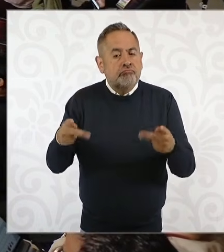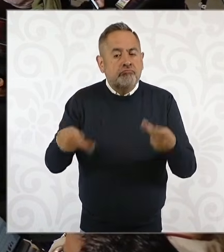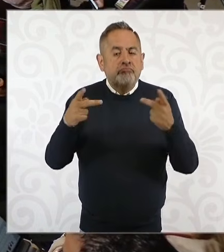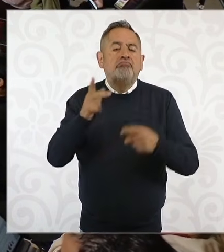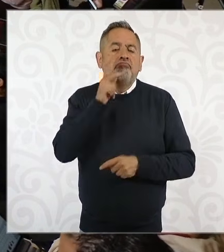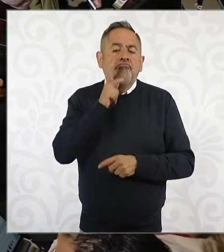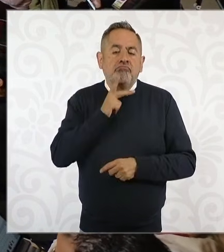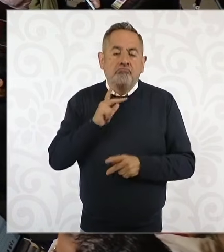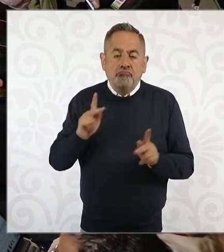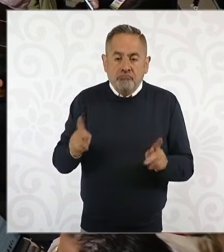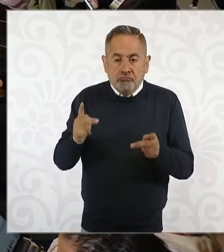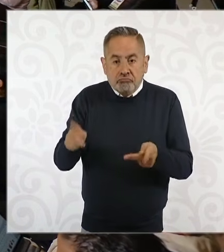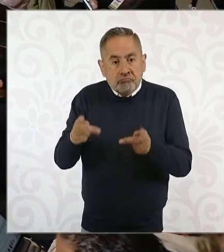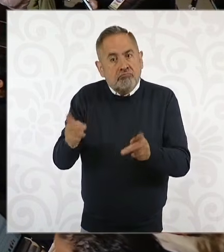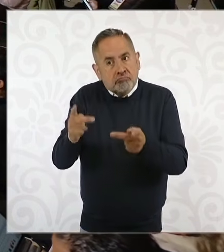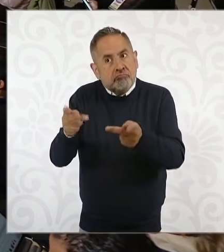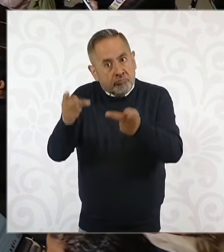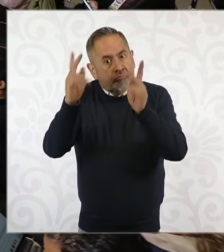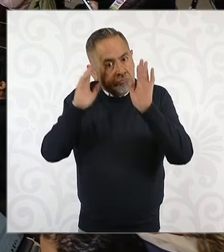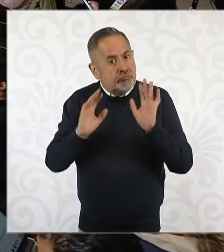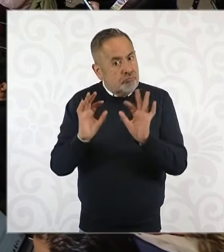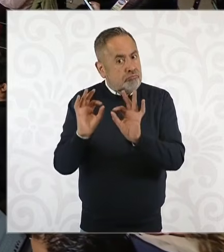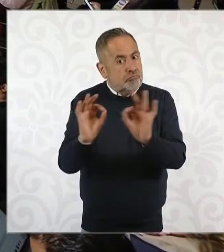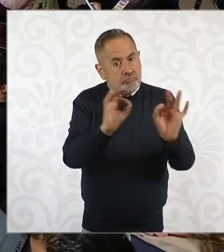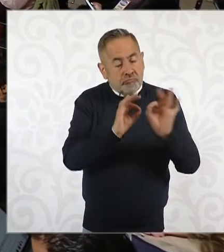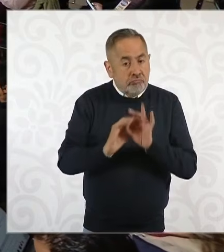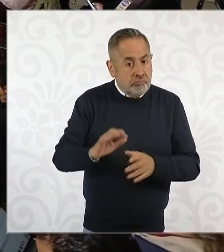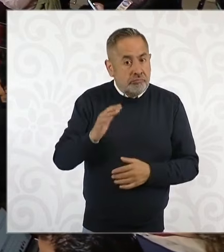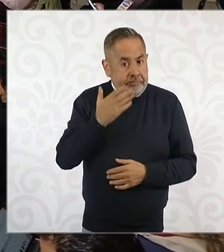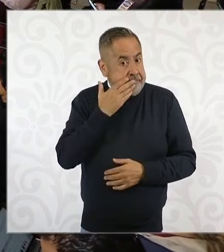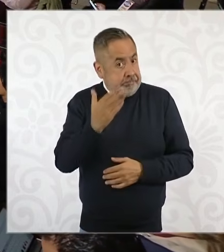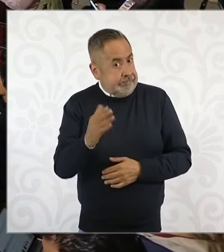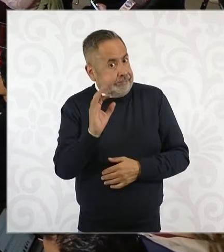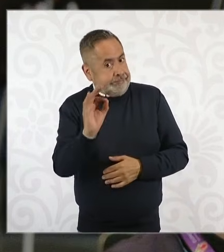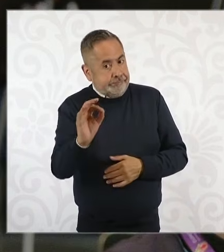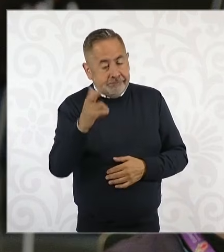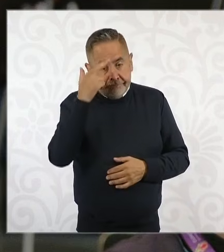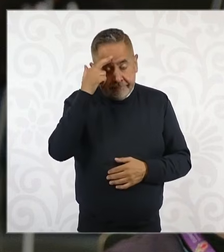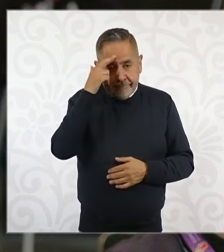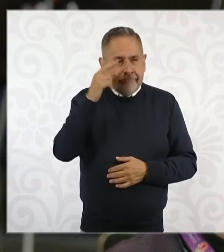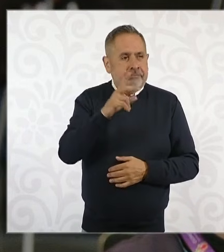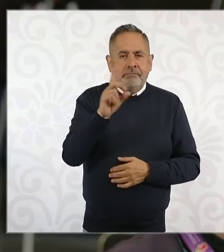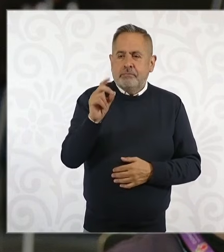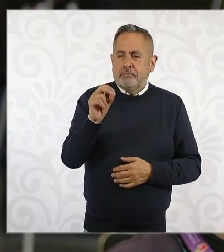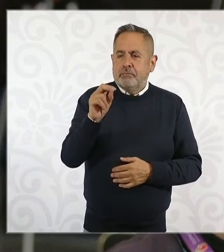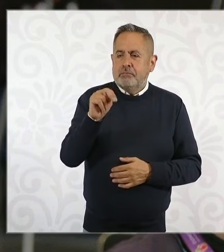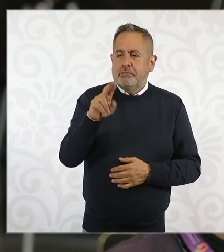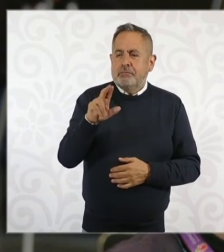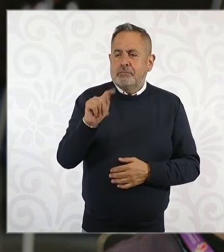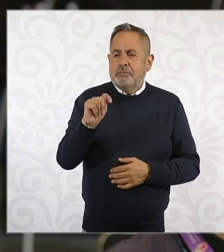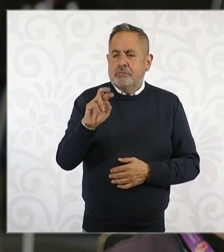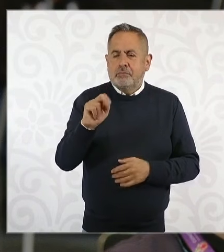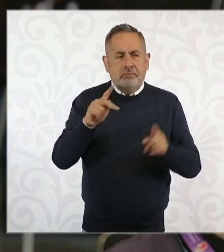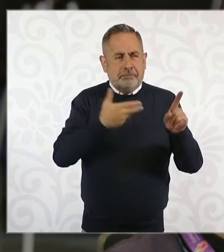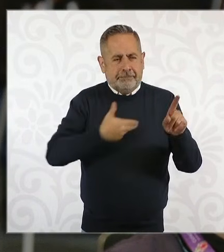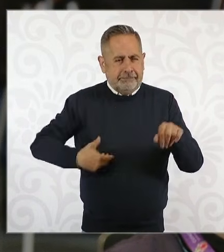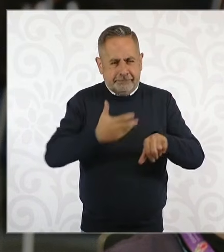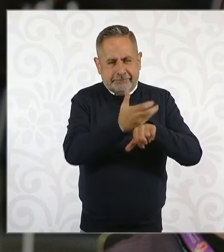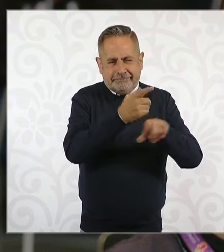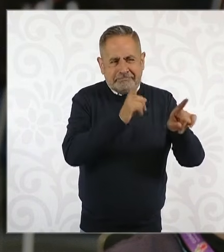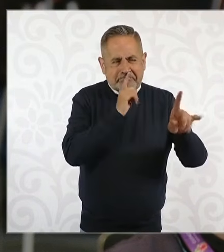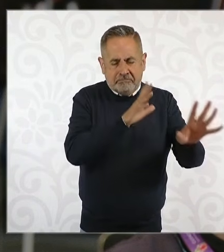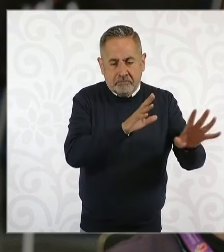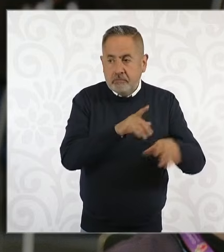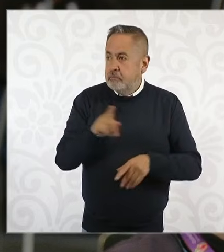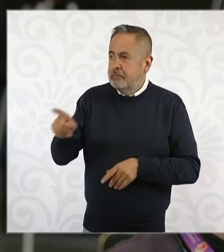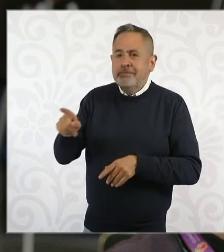crudo. Ha subido, ha bajado de acuerdo a las declaraciones de Donald Trump, pero también ante el cierre del